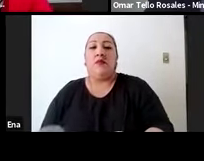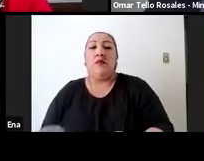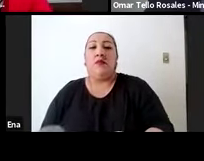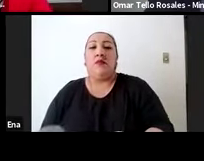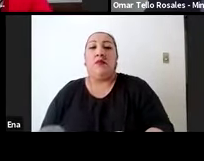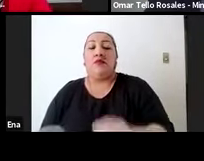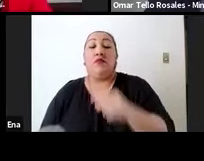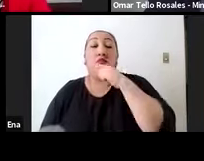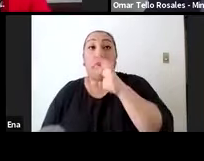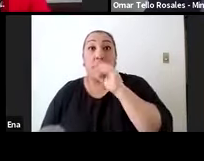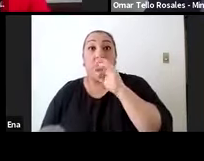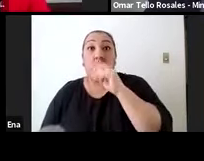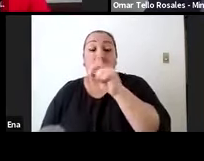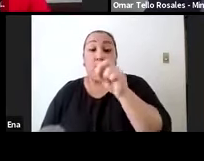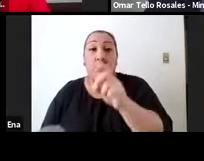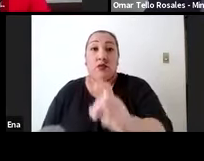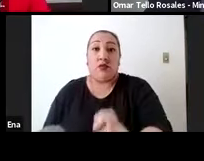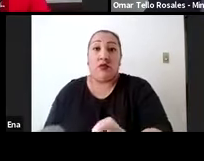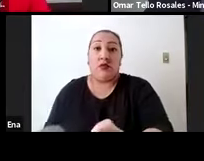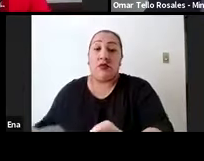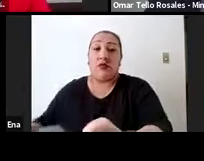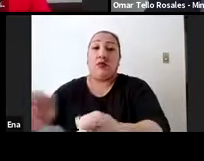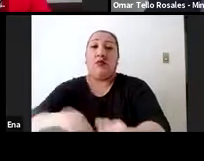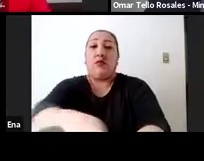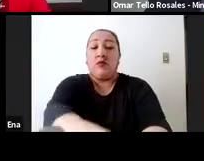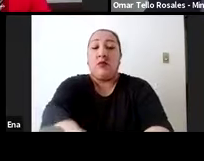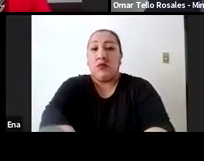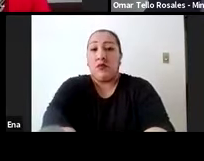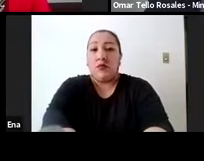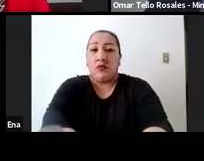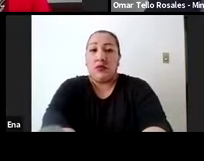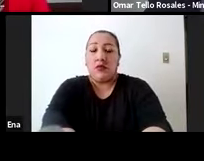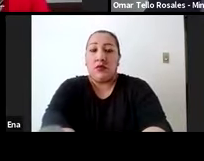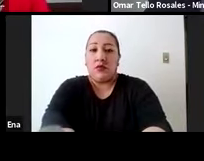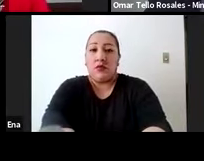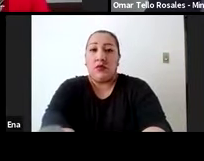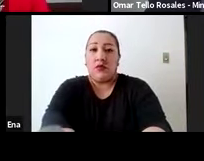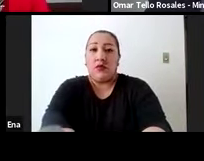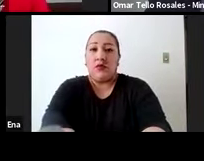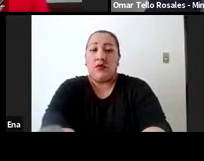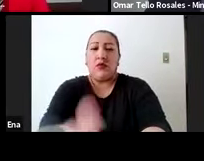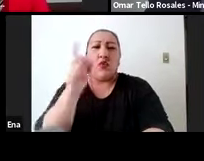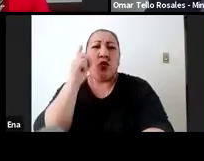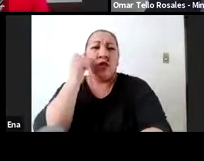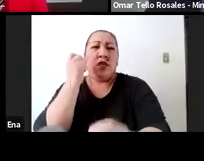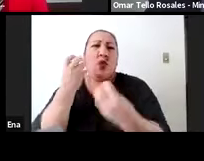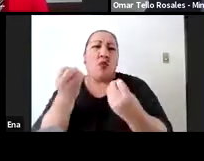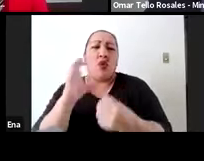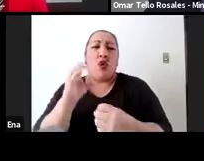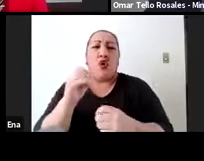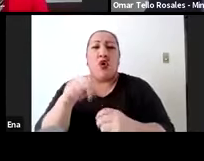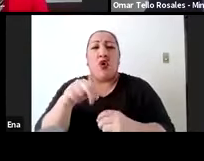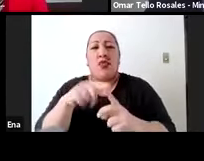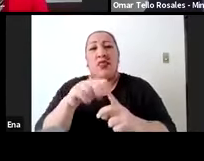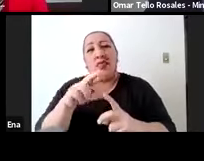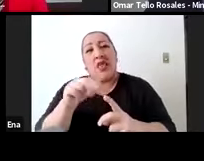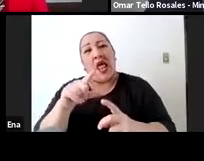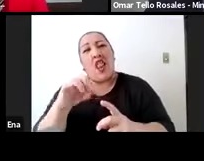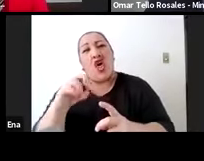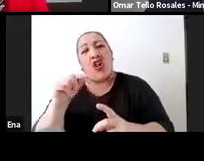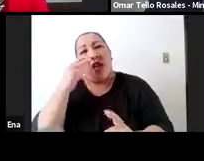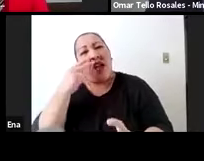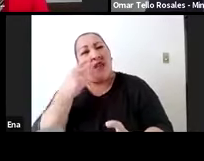con nosotros que no entiende bien cómo así la Contraloría General de la República ha